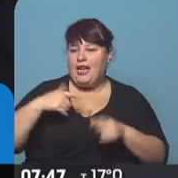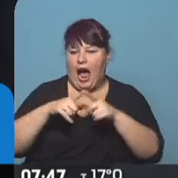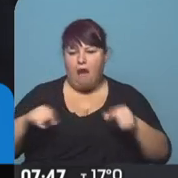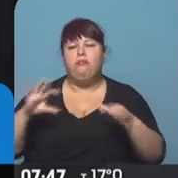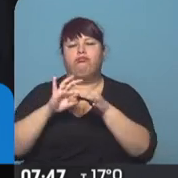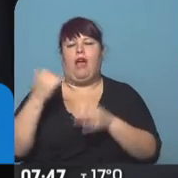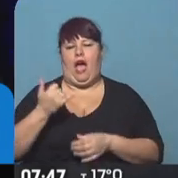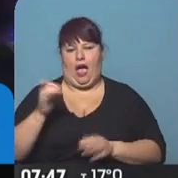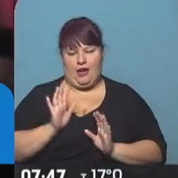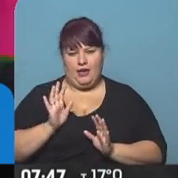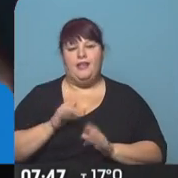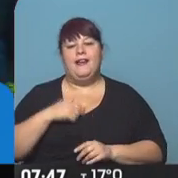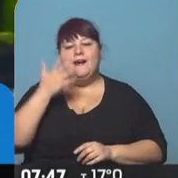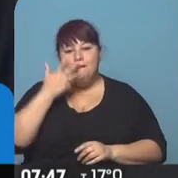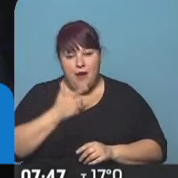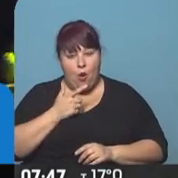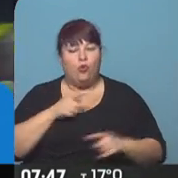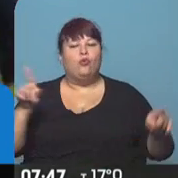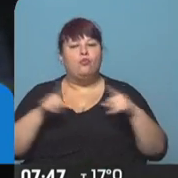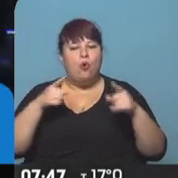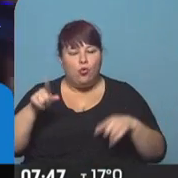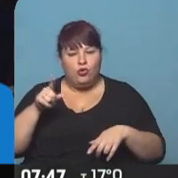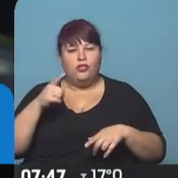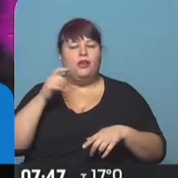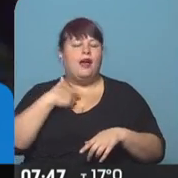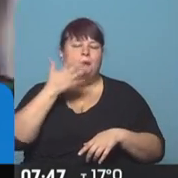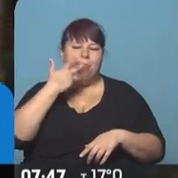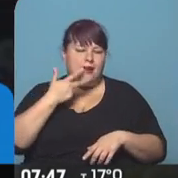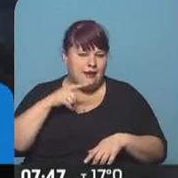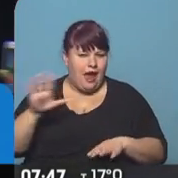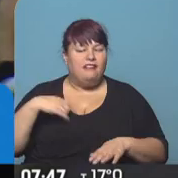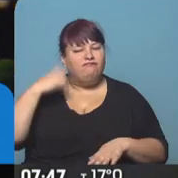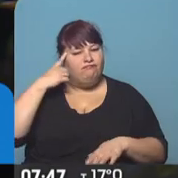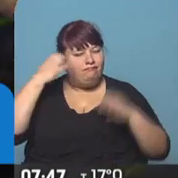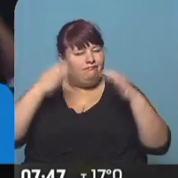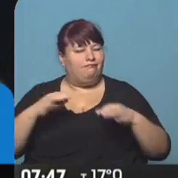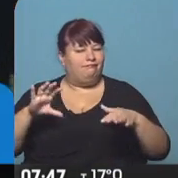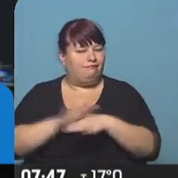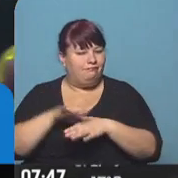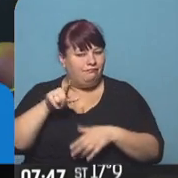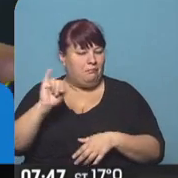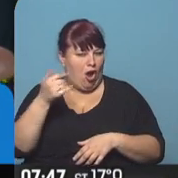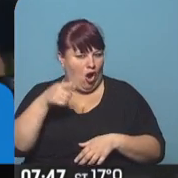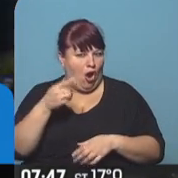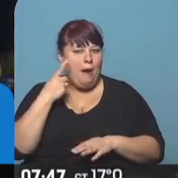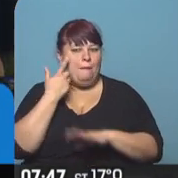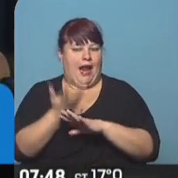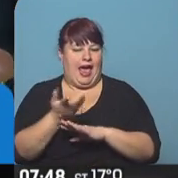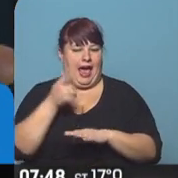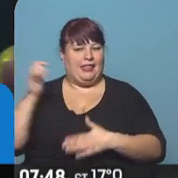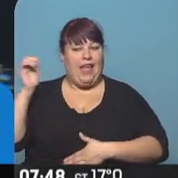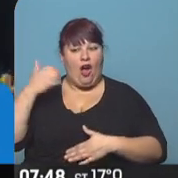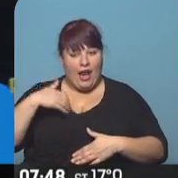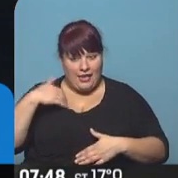Japón. Entonces nos gustaba, la orquesta de Ryota Kumatsu nos encanta y nos pareció una buena idea representar al